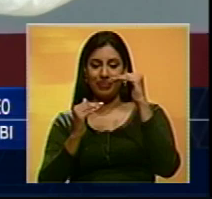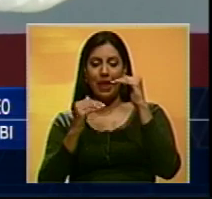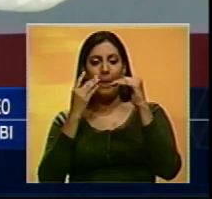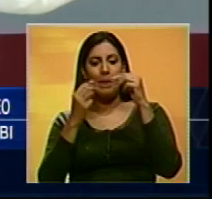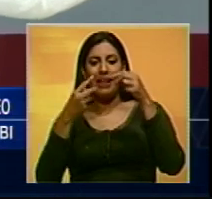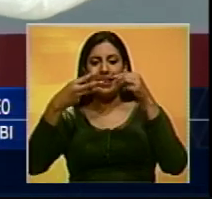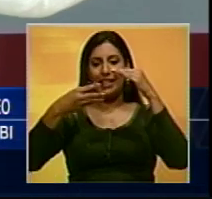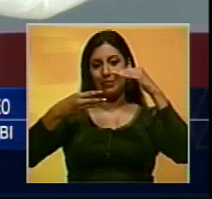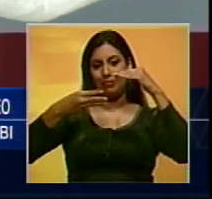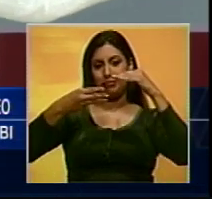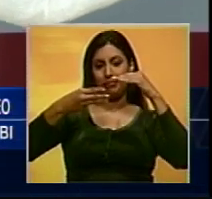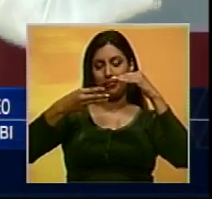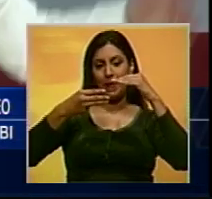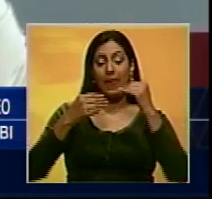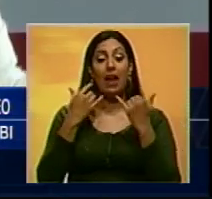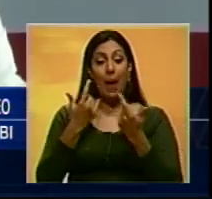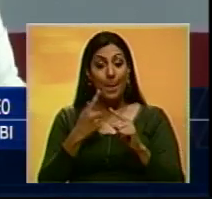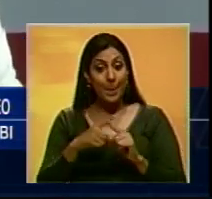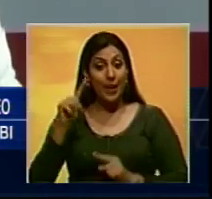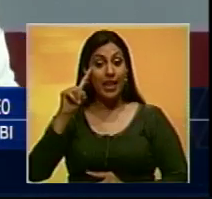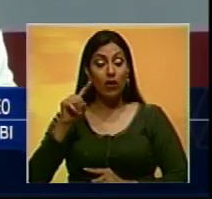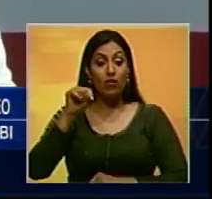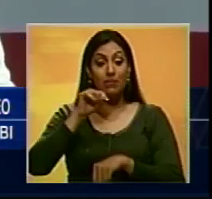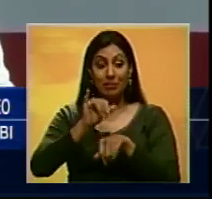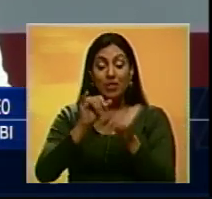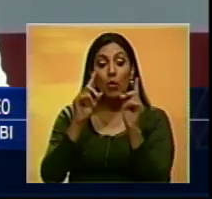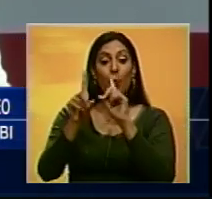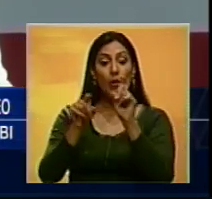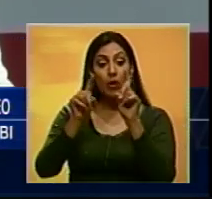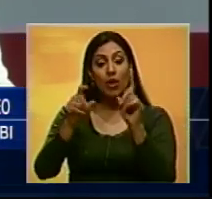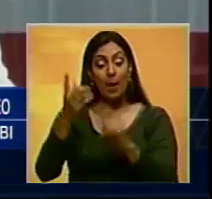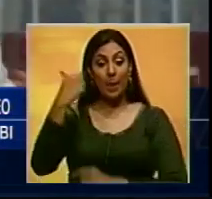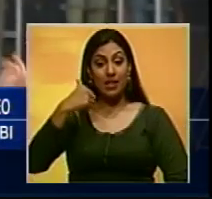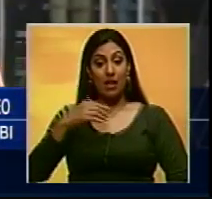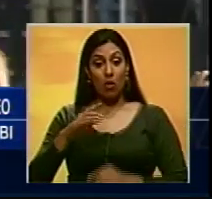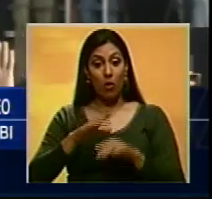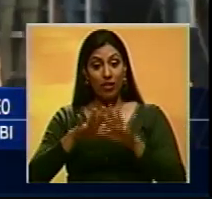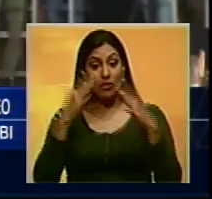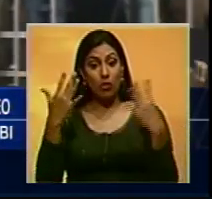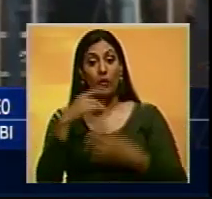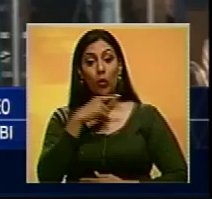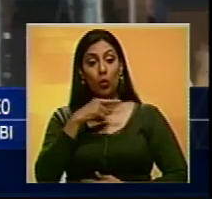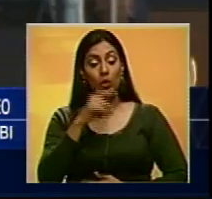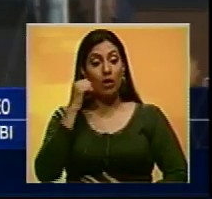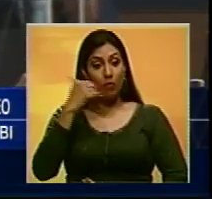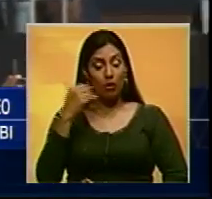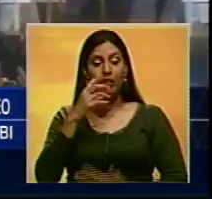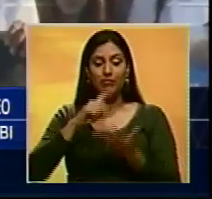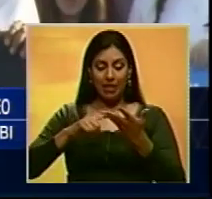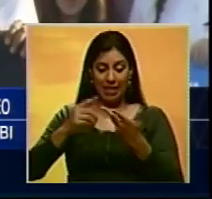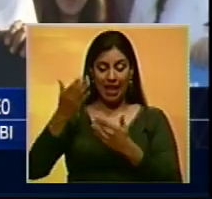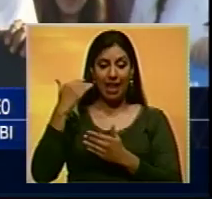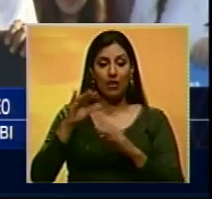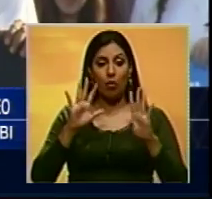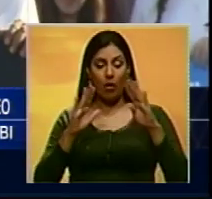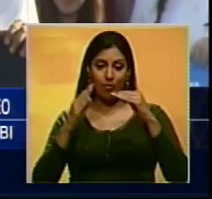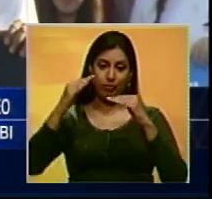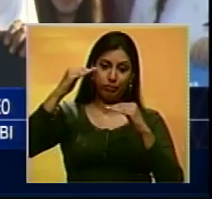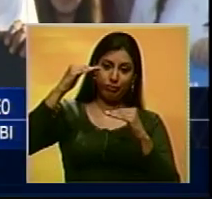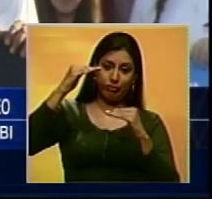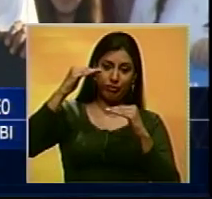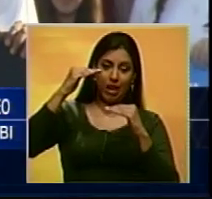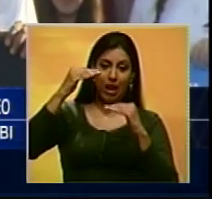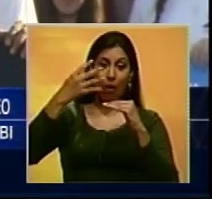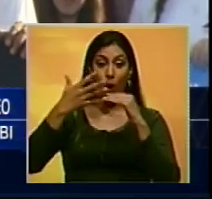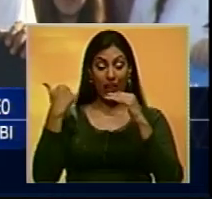3 puntos por encima de Trump. Sin embargo, en el mismo sondeo difundido el pasado 19 de octubre, Clinton contaba con 9 puntos de ventaja